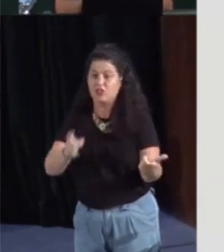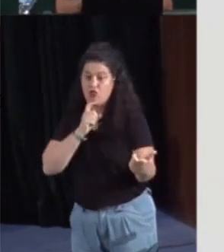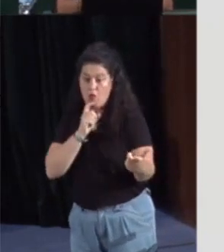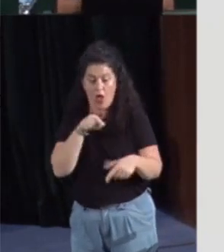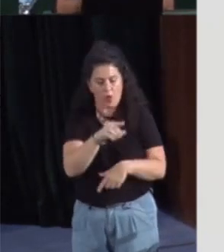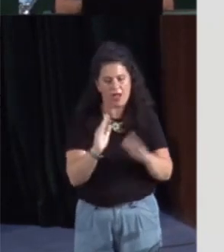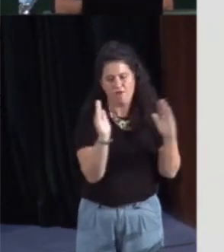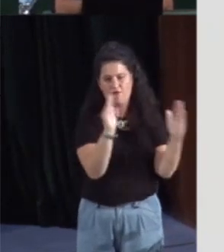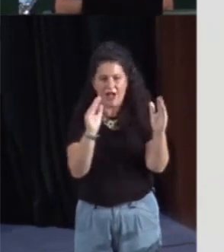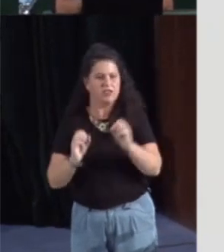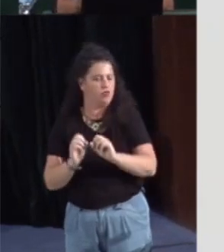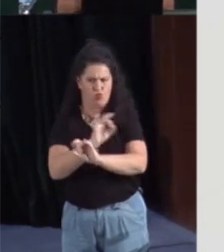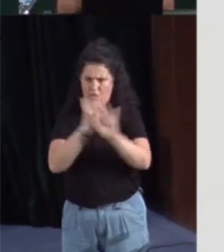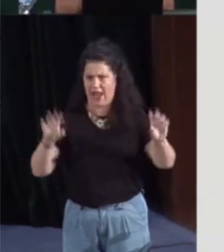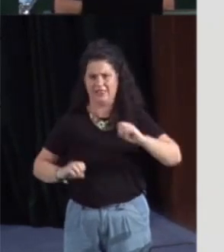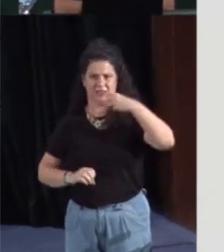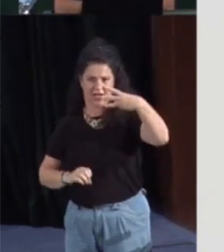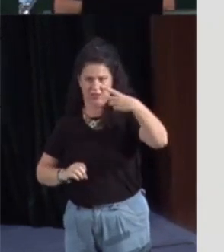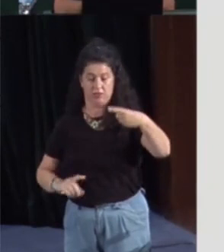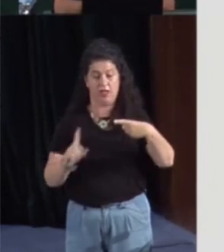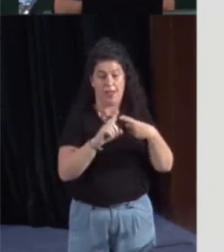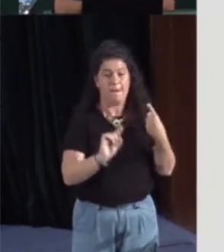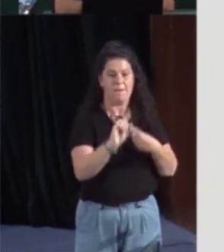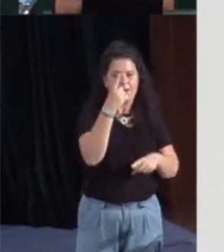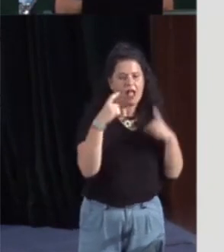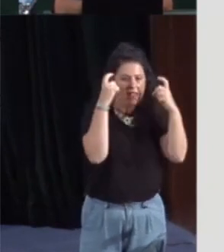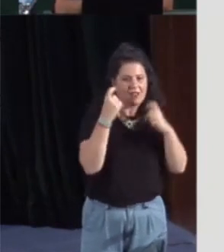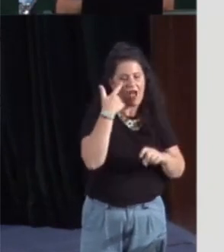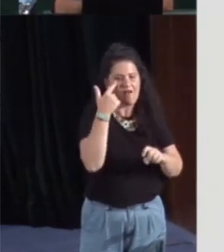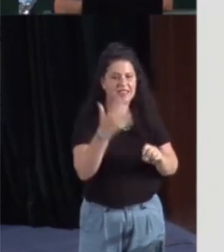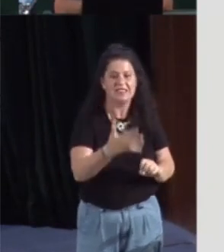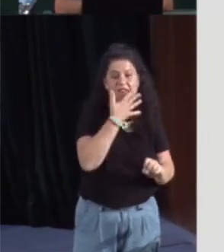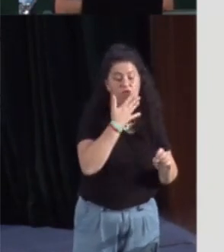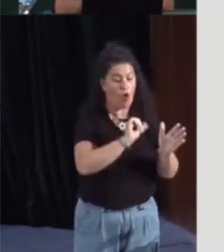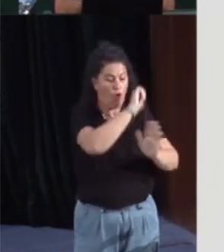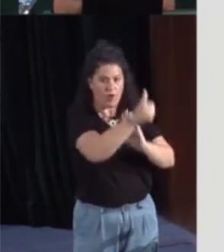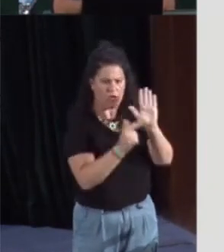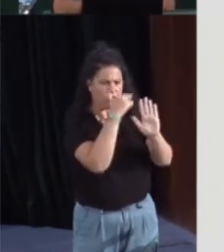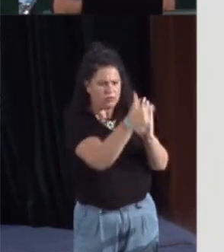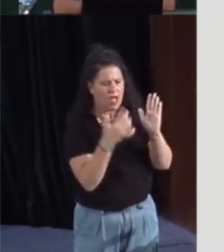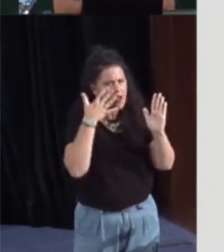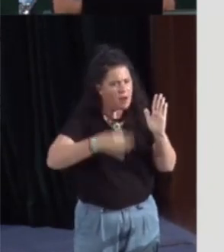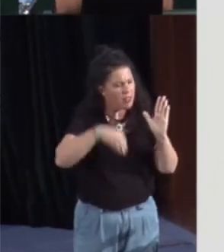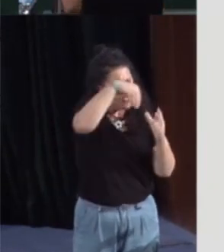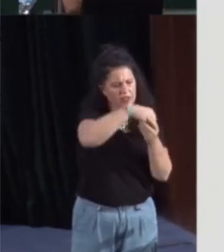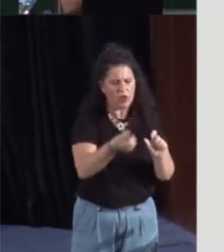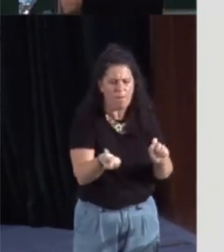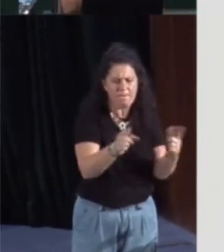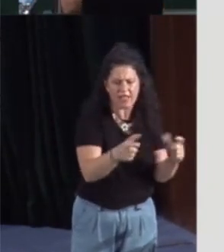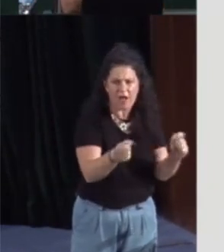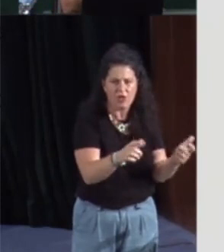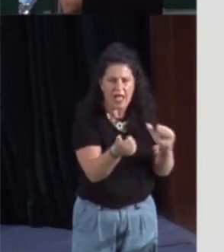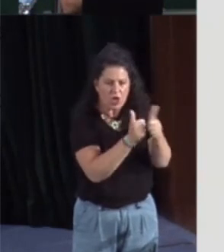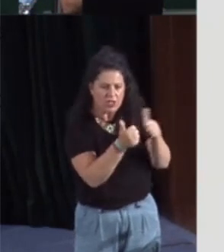ha habido tres fases en lo que es el análisis de las metáforas en las lenguas de signos. Una primera fase en la que se analizaban más lo que son